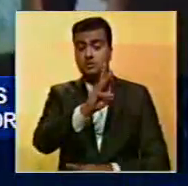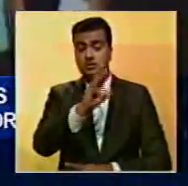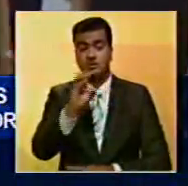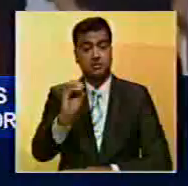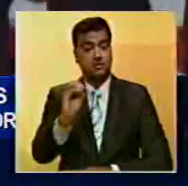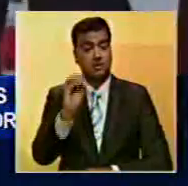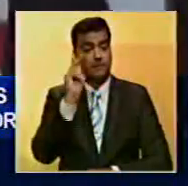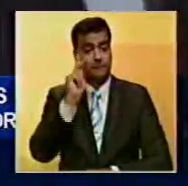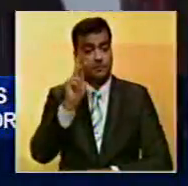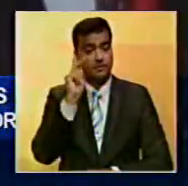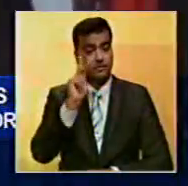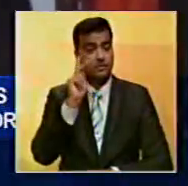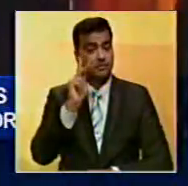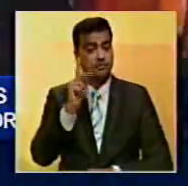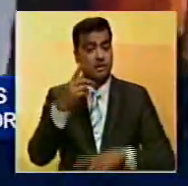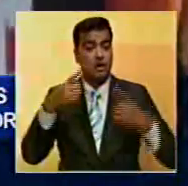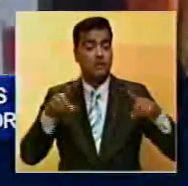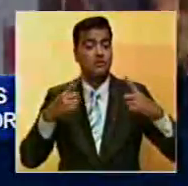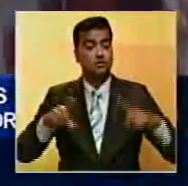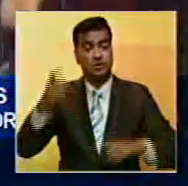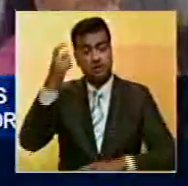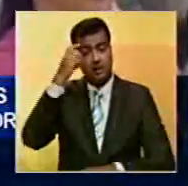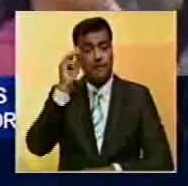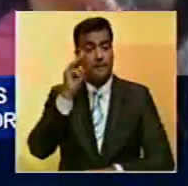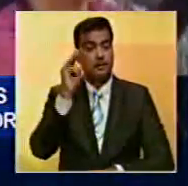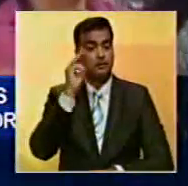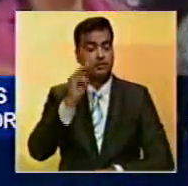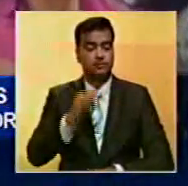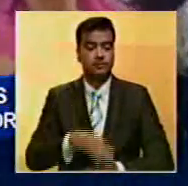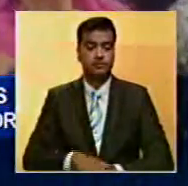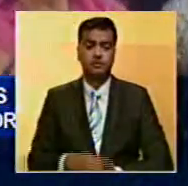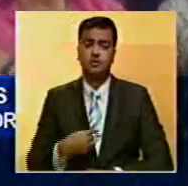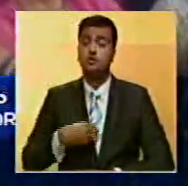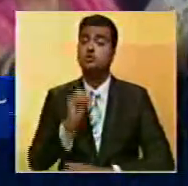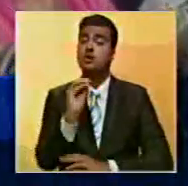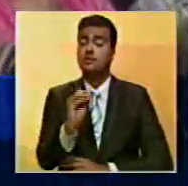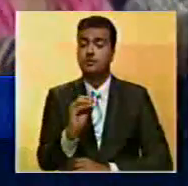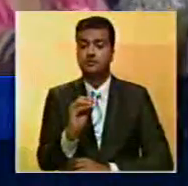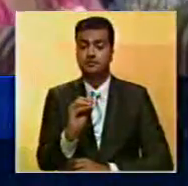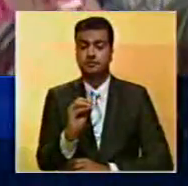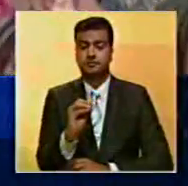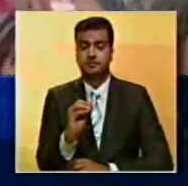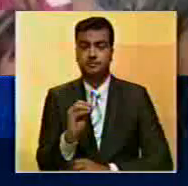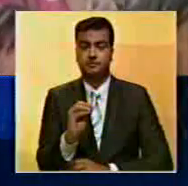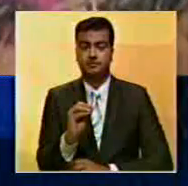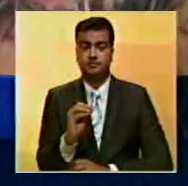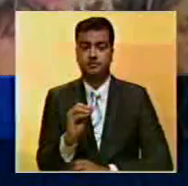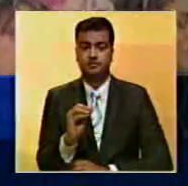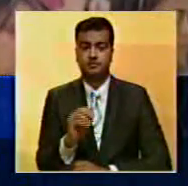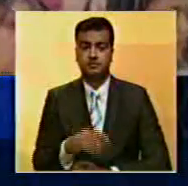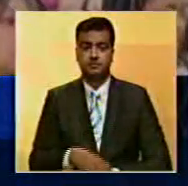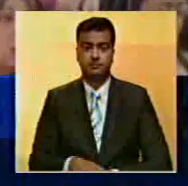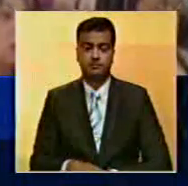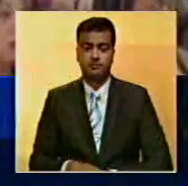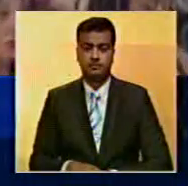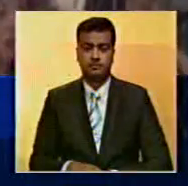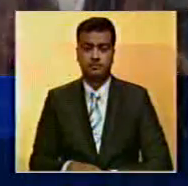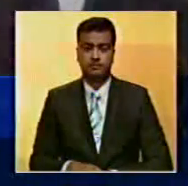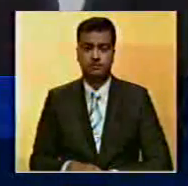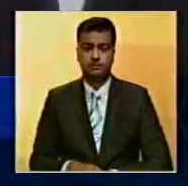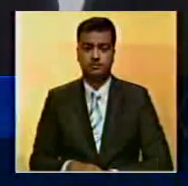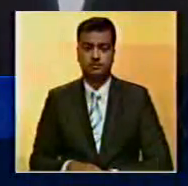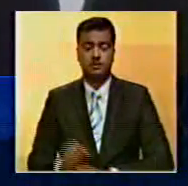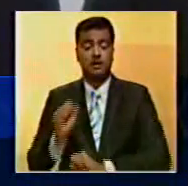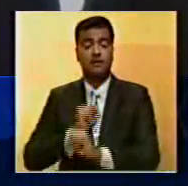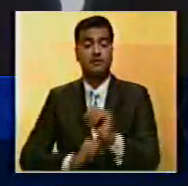a propósito de la conmemoración del Día del Maestro. Lo que yo convoco es a la defensa de